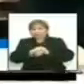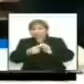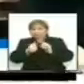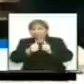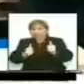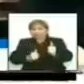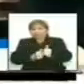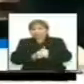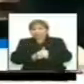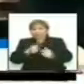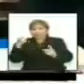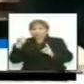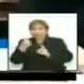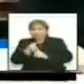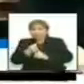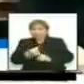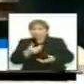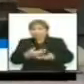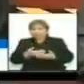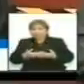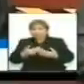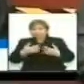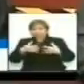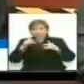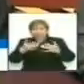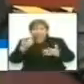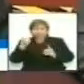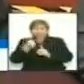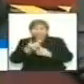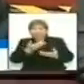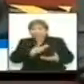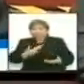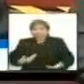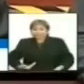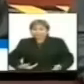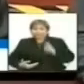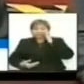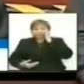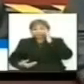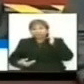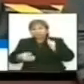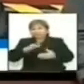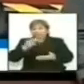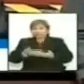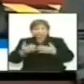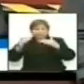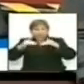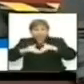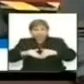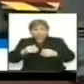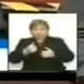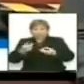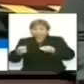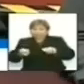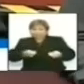una intencionalidad golpista. Y esa intencionalidad golpista es la que tiene el gobierno. Quiere que se caiga todo. En lugar